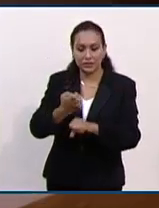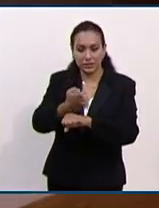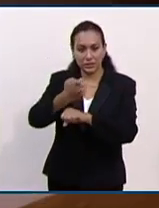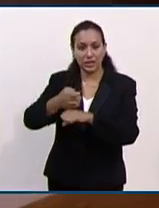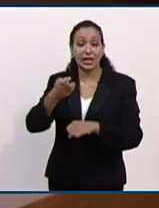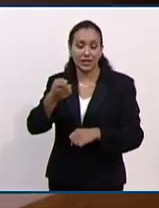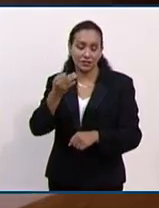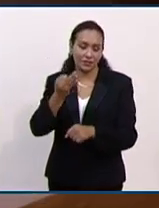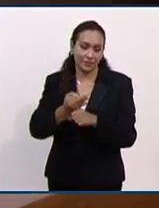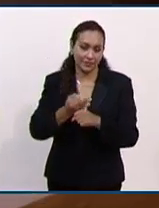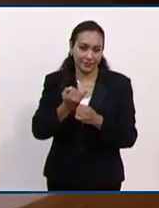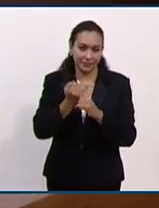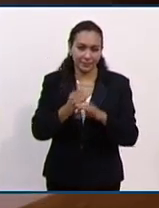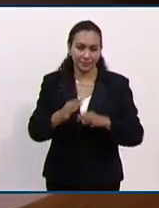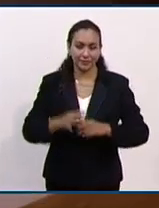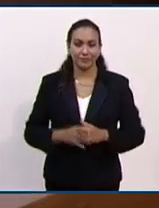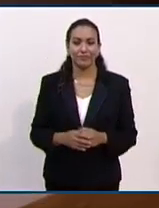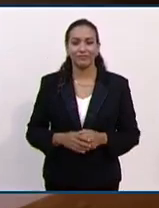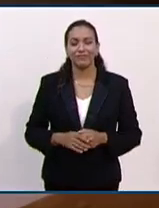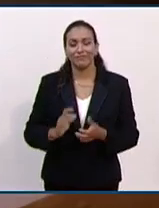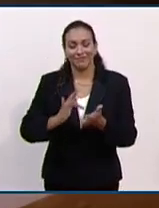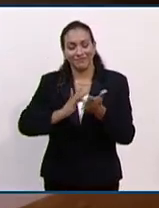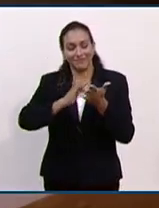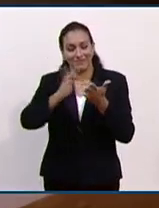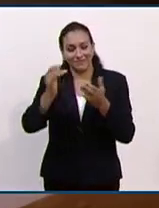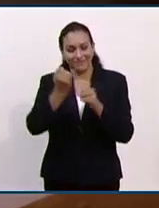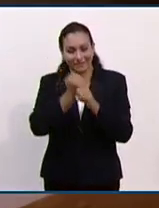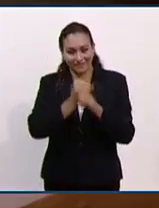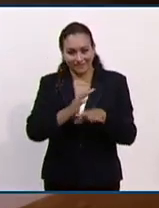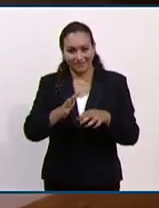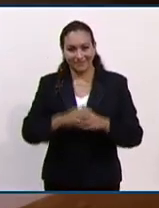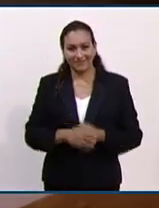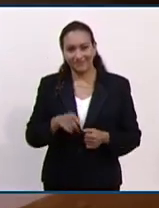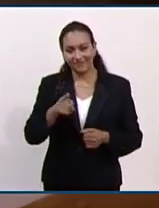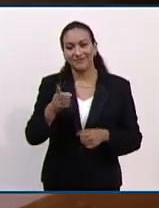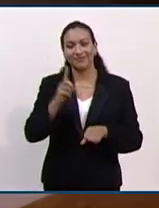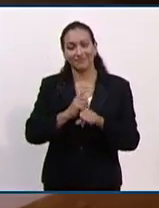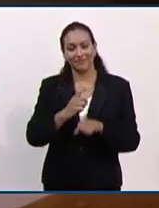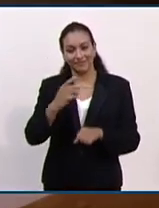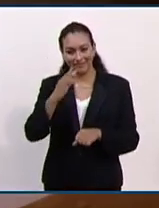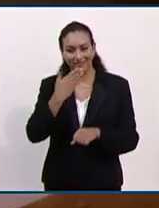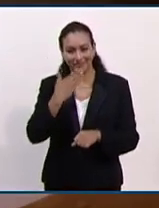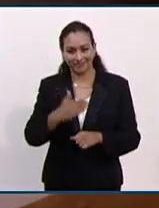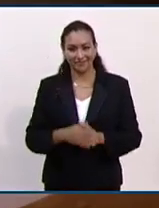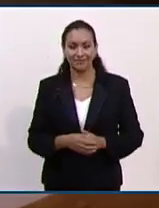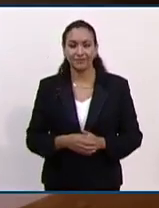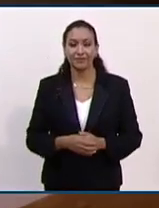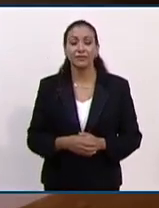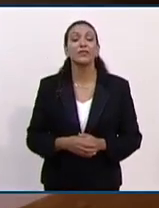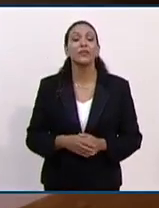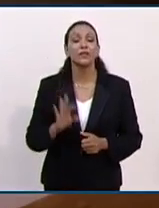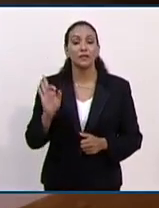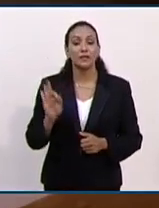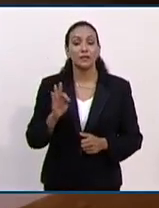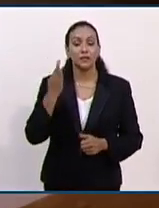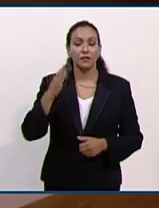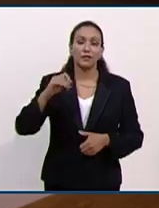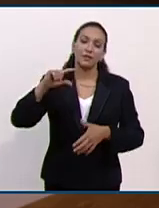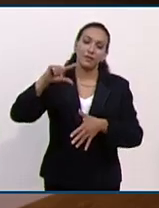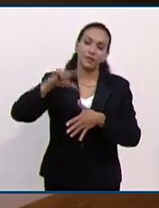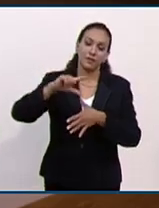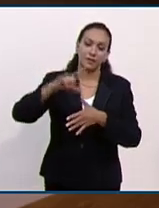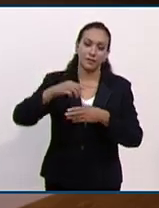información que tenemos. Muchas gracias, Juan Carlos, por el reporte. Que tengas una excelente tarde. Y la Federación Latinoamericana